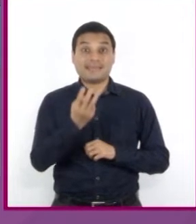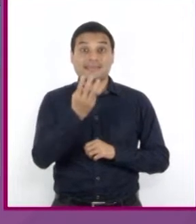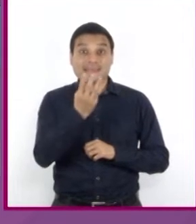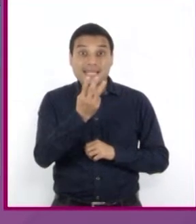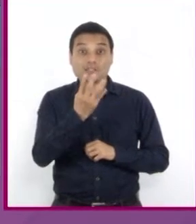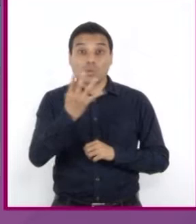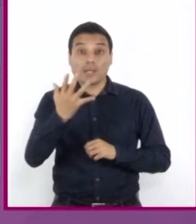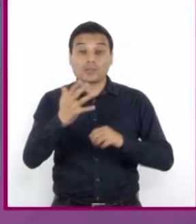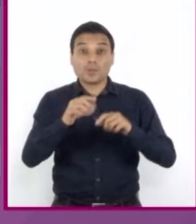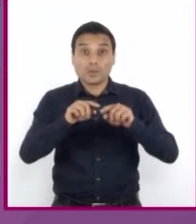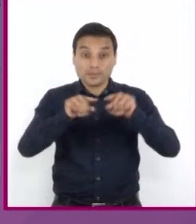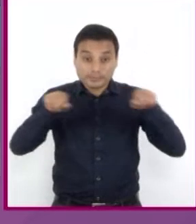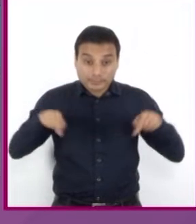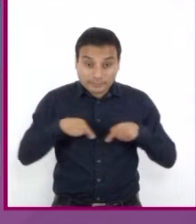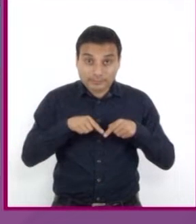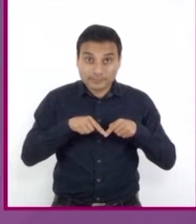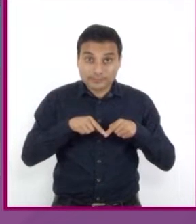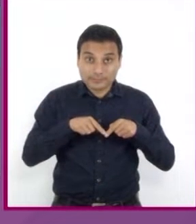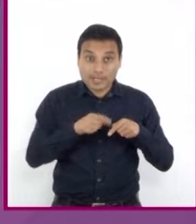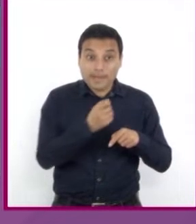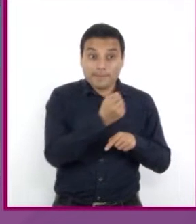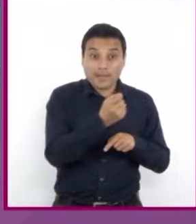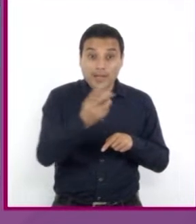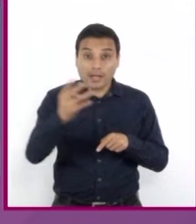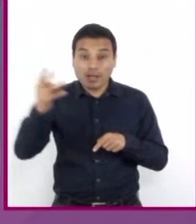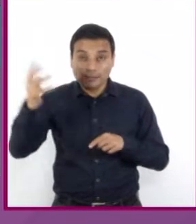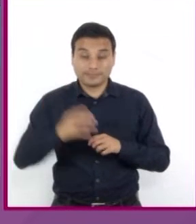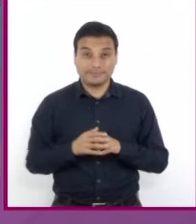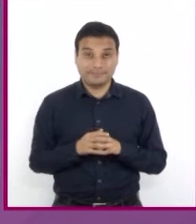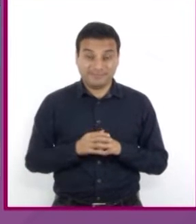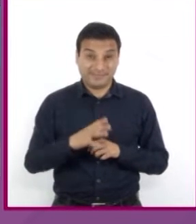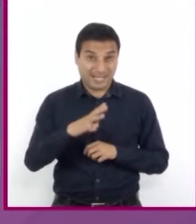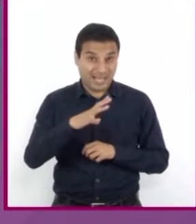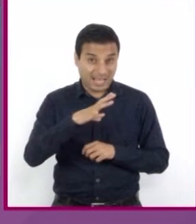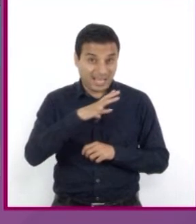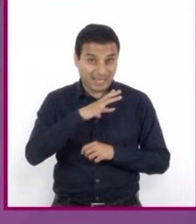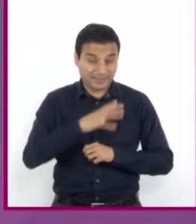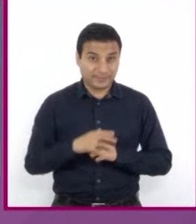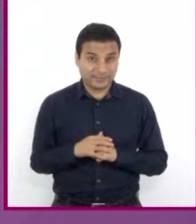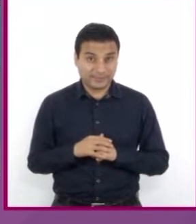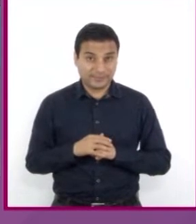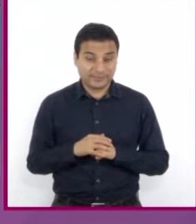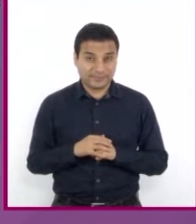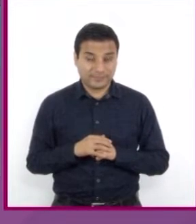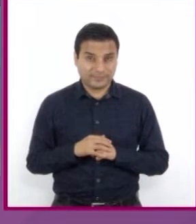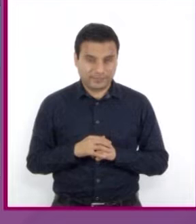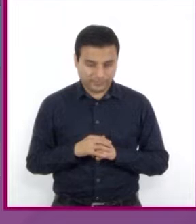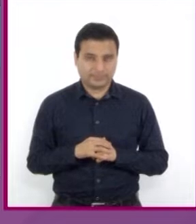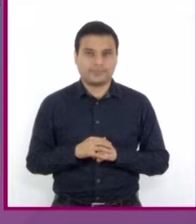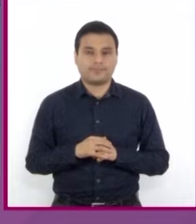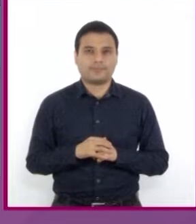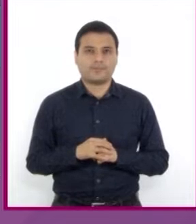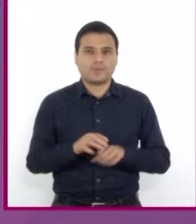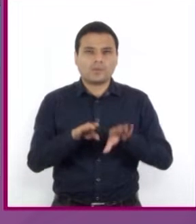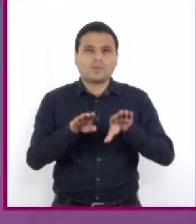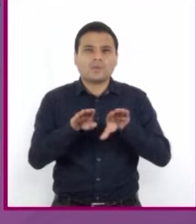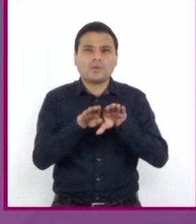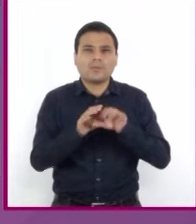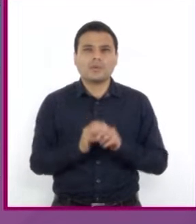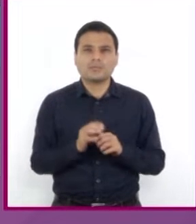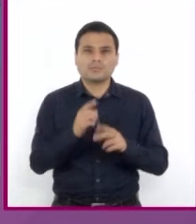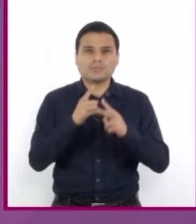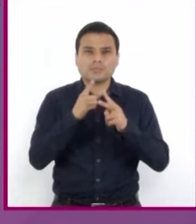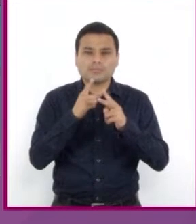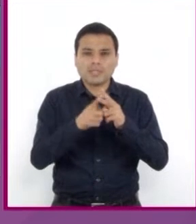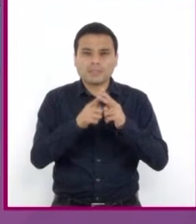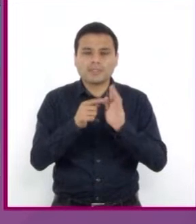asociamos a cada estanque el número de losetas por lado y el número de losetas en total, al modelar matemáticamente la